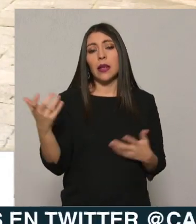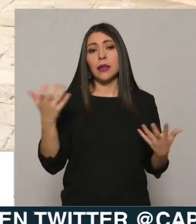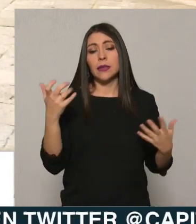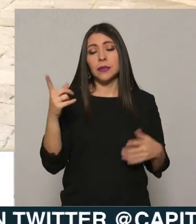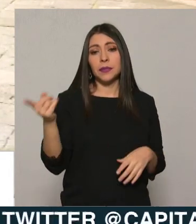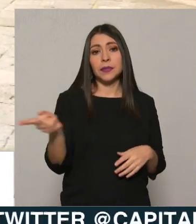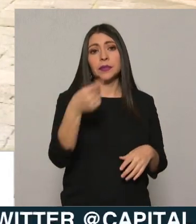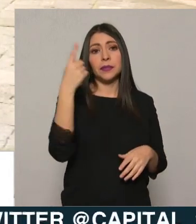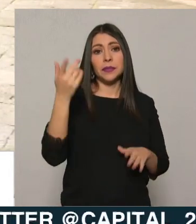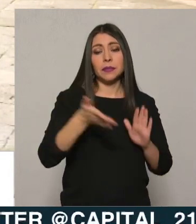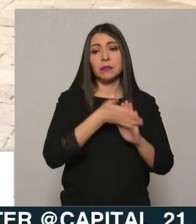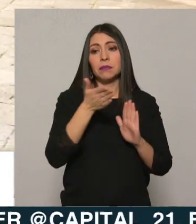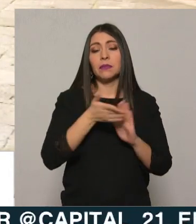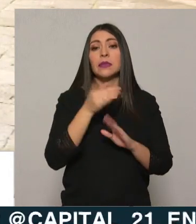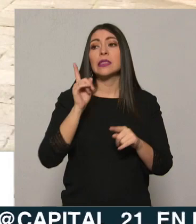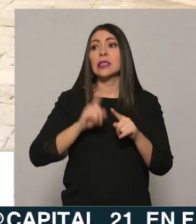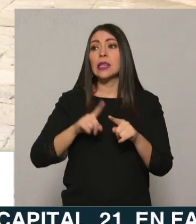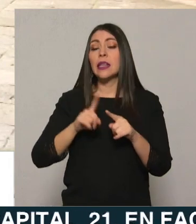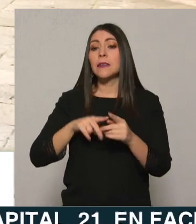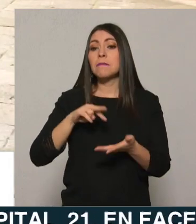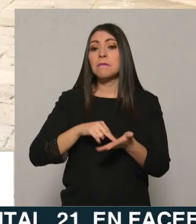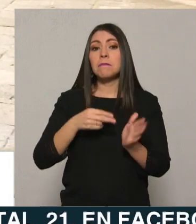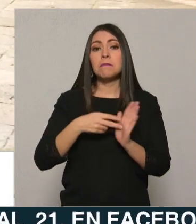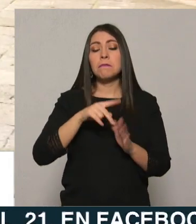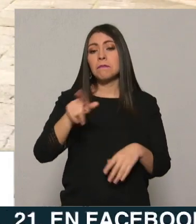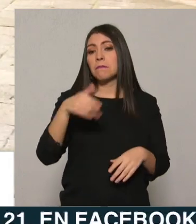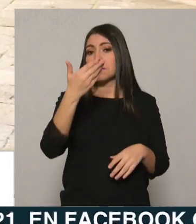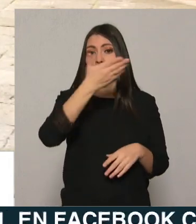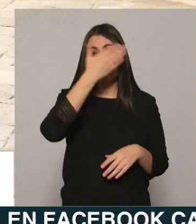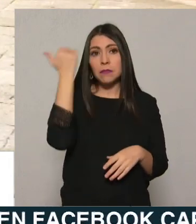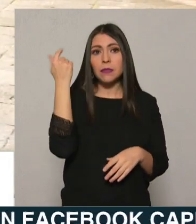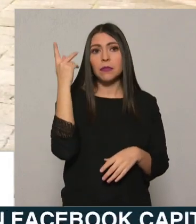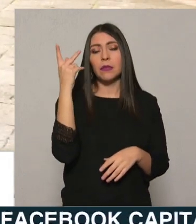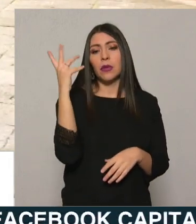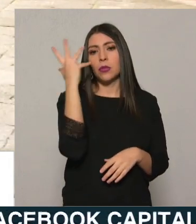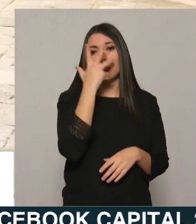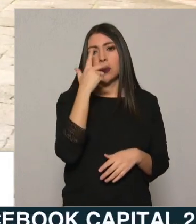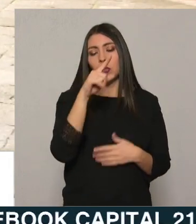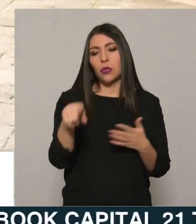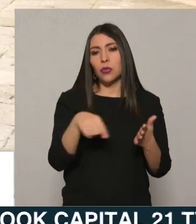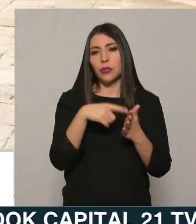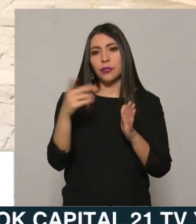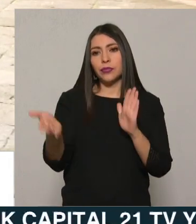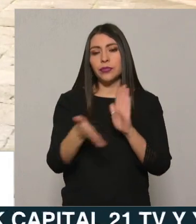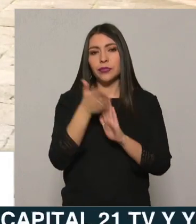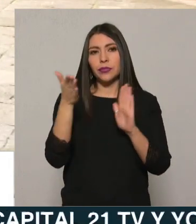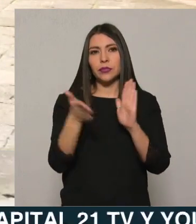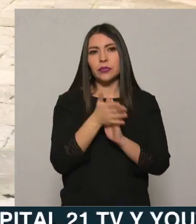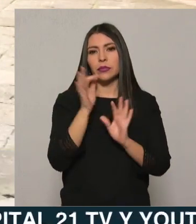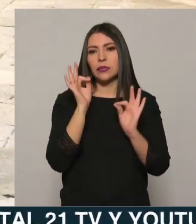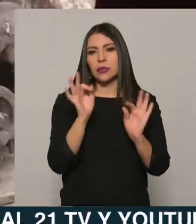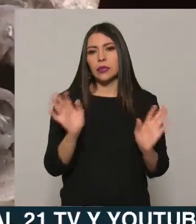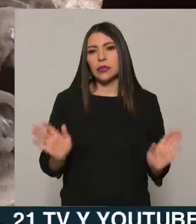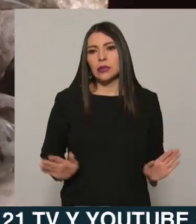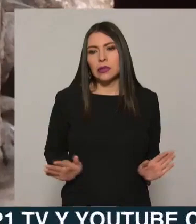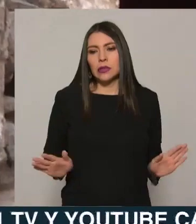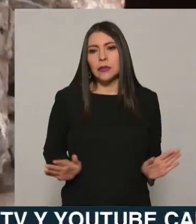No sabemos quién es el arquitecto, pero manda a construir este bello edificio. Es un estilo barroco.